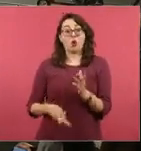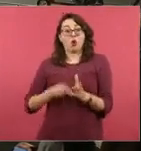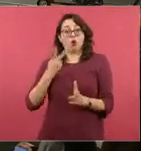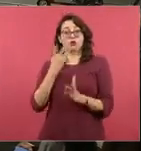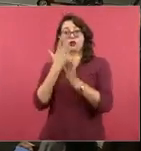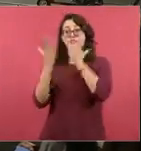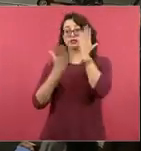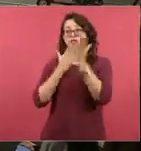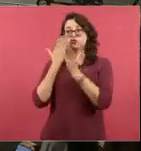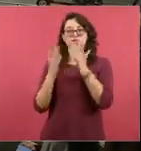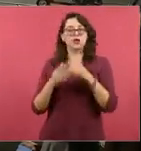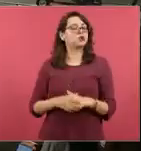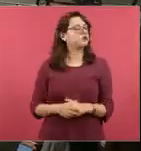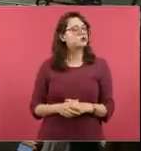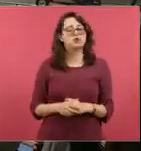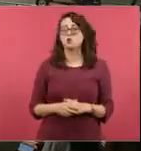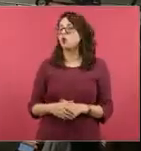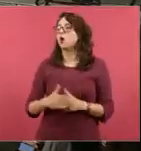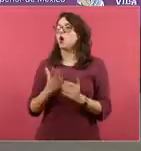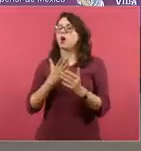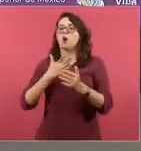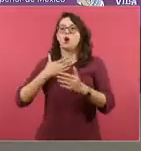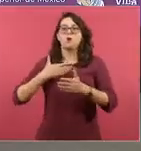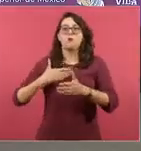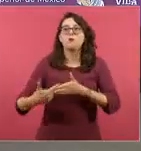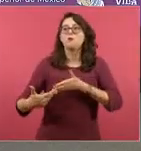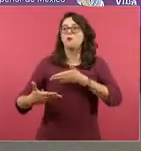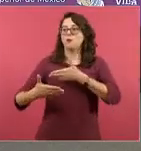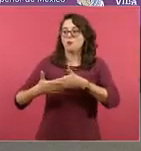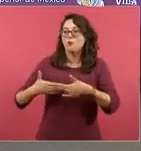actualización permanente, es algo que se viene